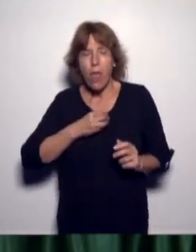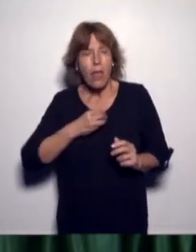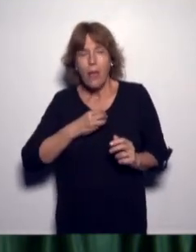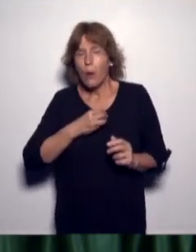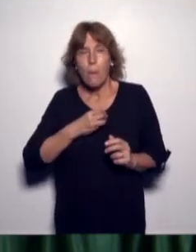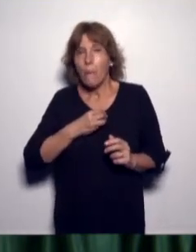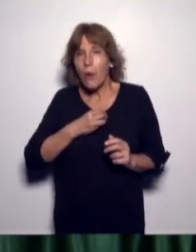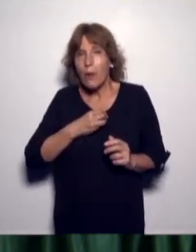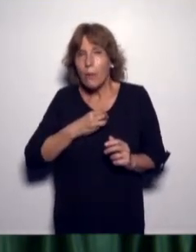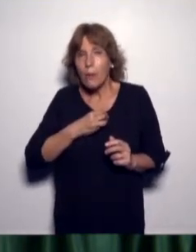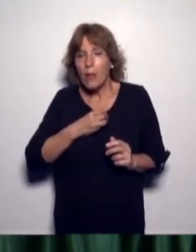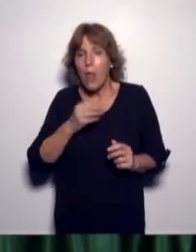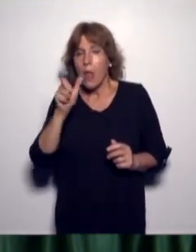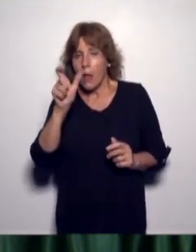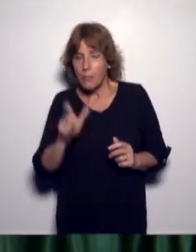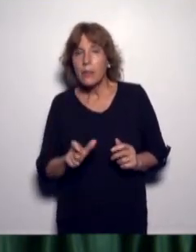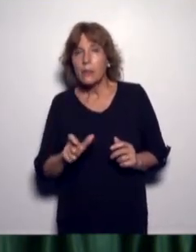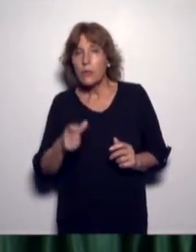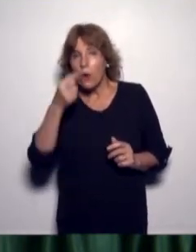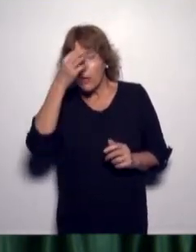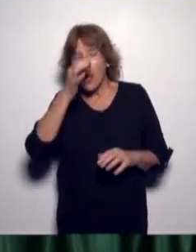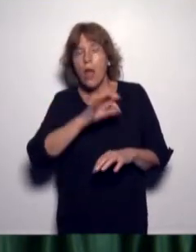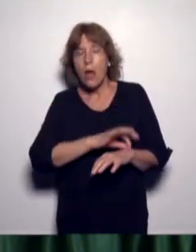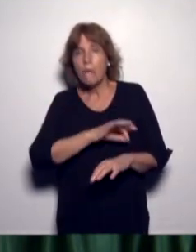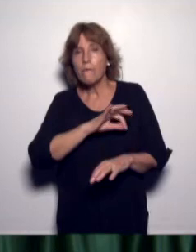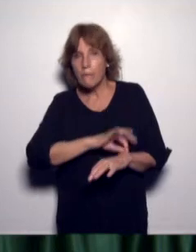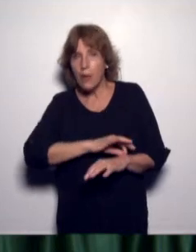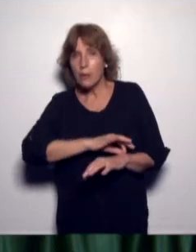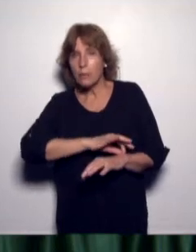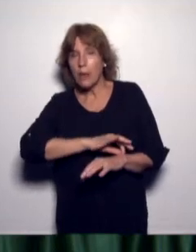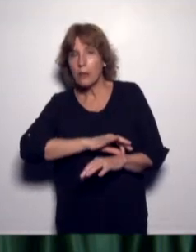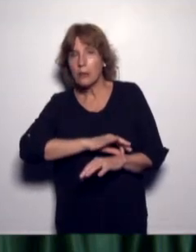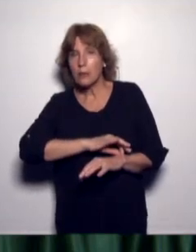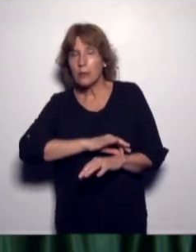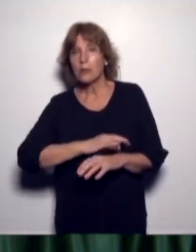¿no? La persona está afectada, tiene que